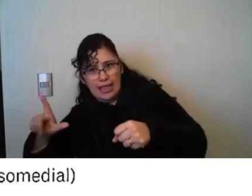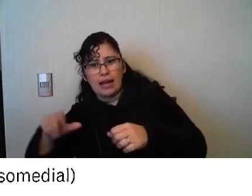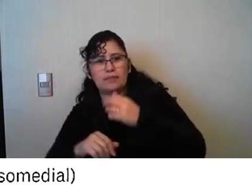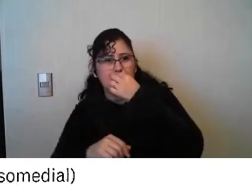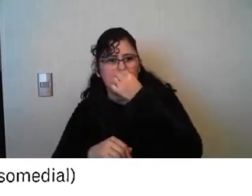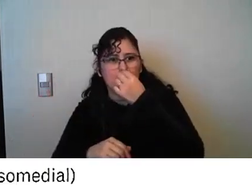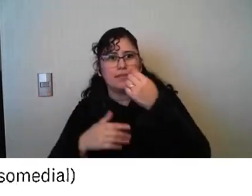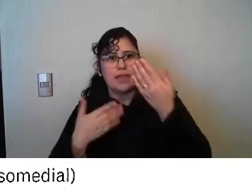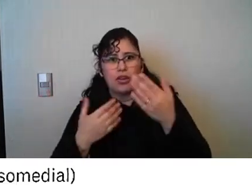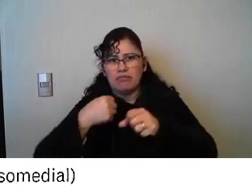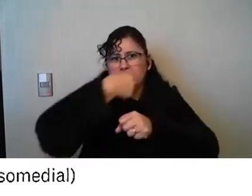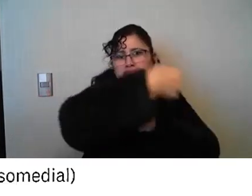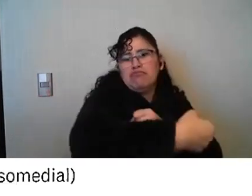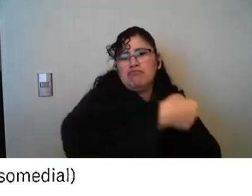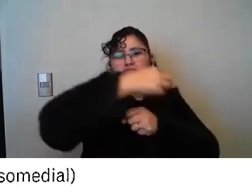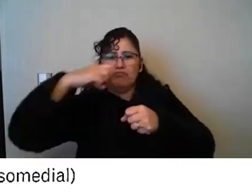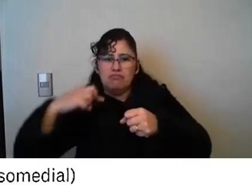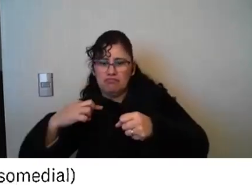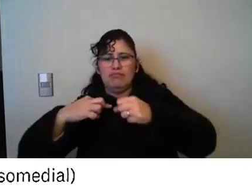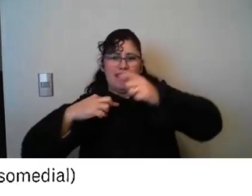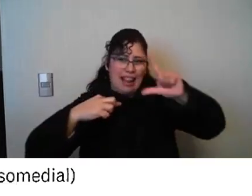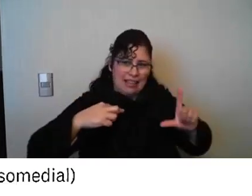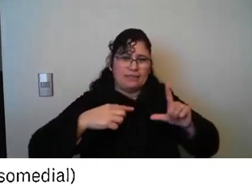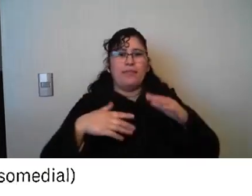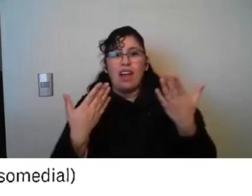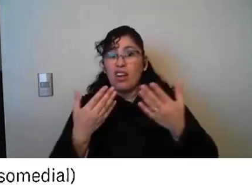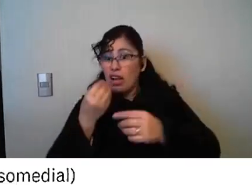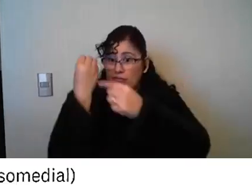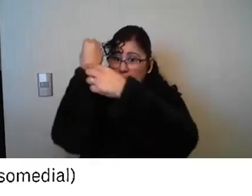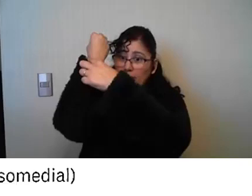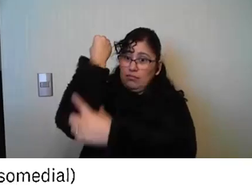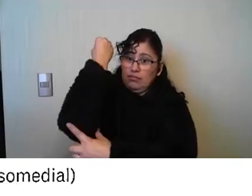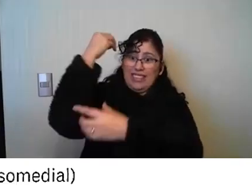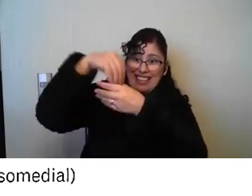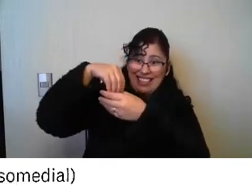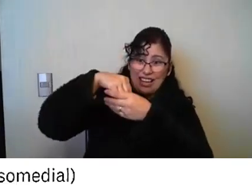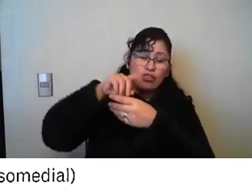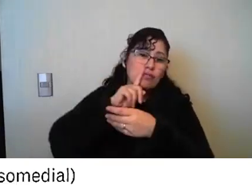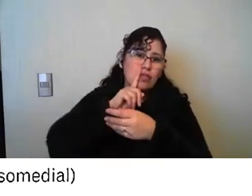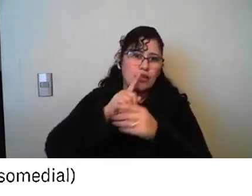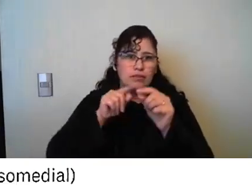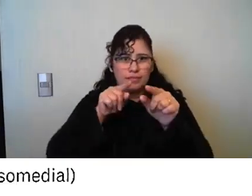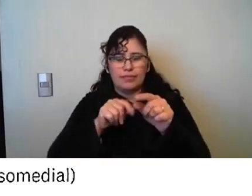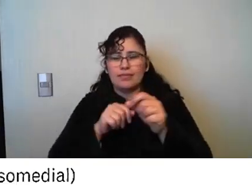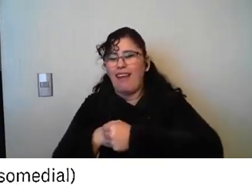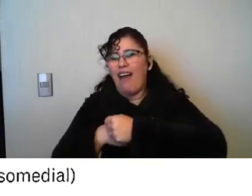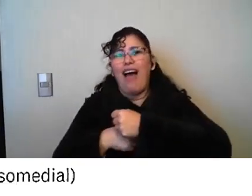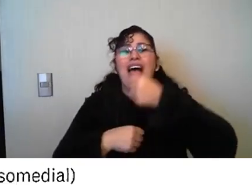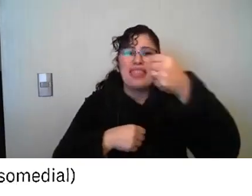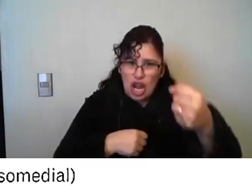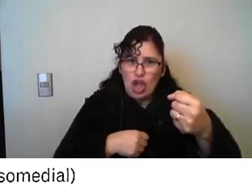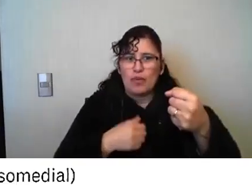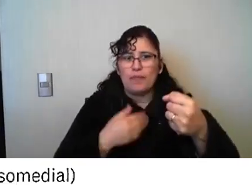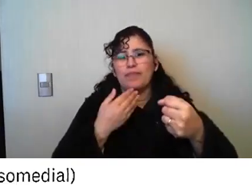unos axones internos que lo subdividen en tres grandes zonas, una anterior,